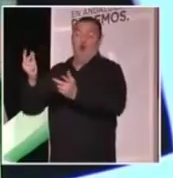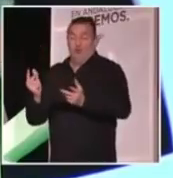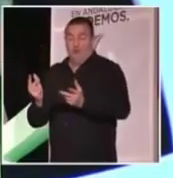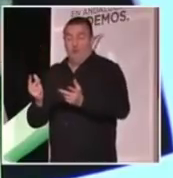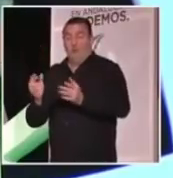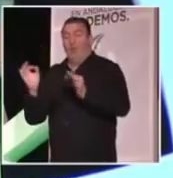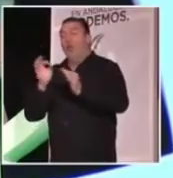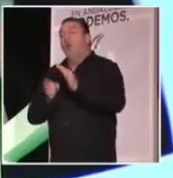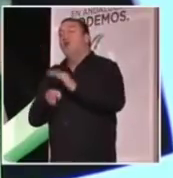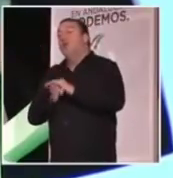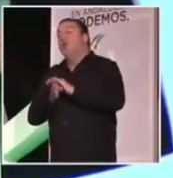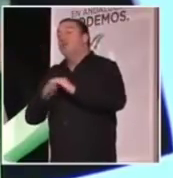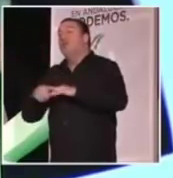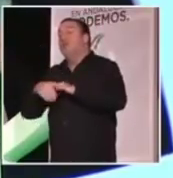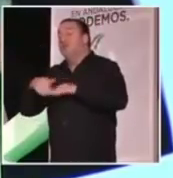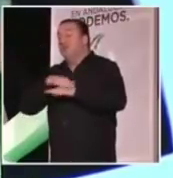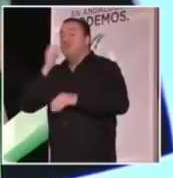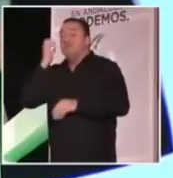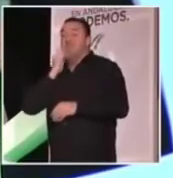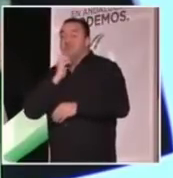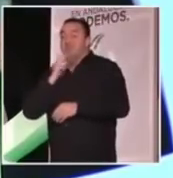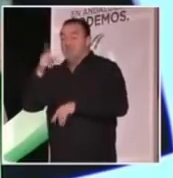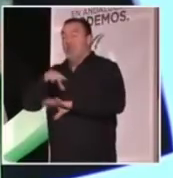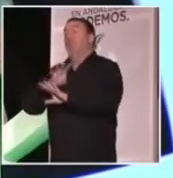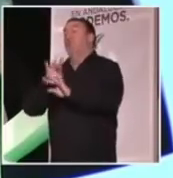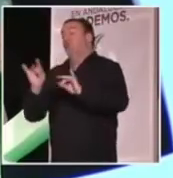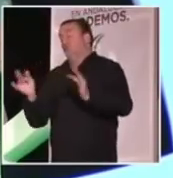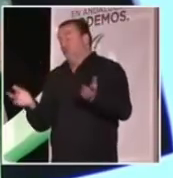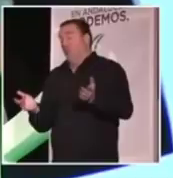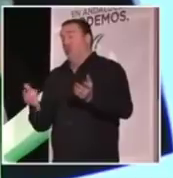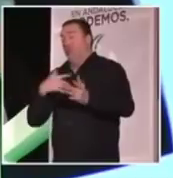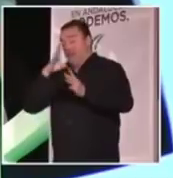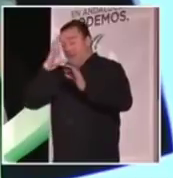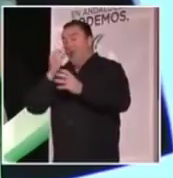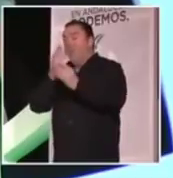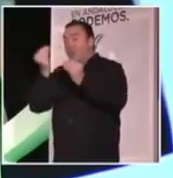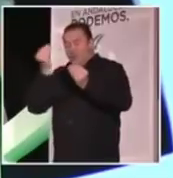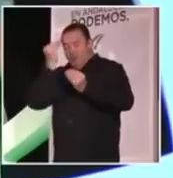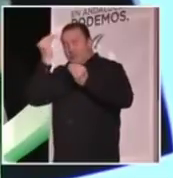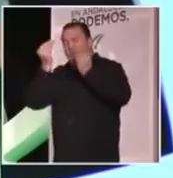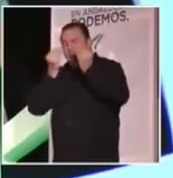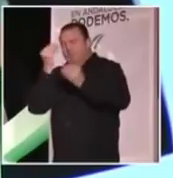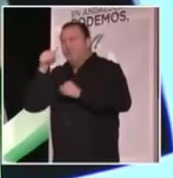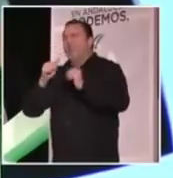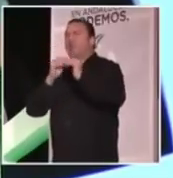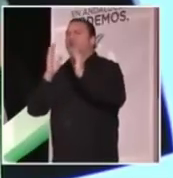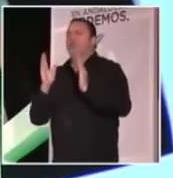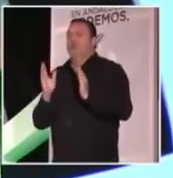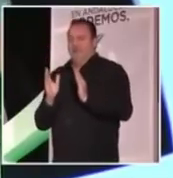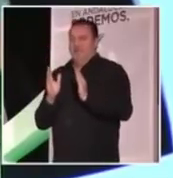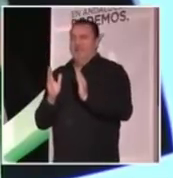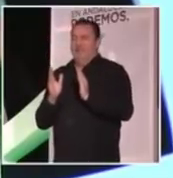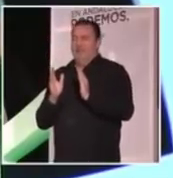¿O seguiría gobernando Rajoy? Creo que hay mucha gente que se está preguntando esto en su casa.